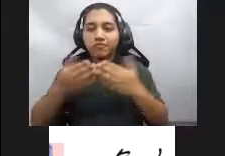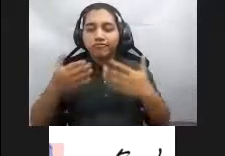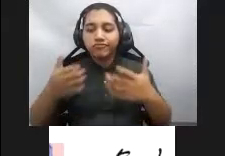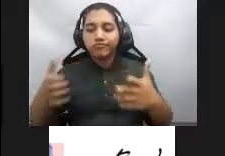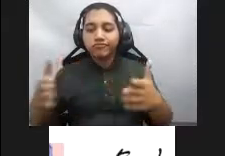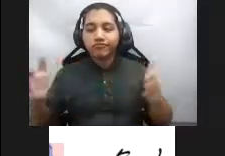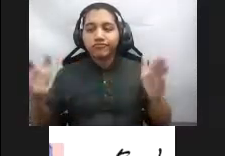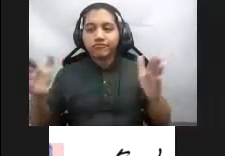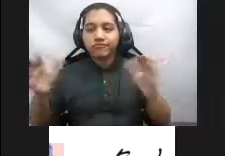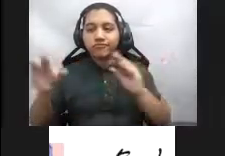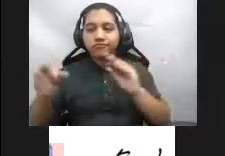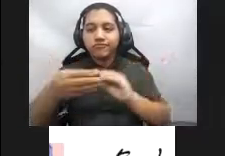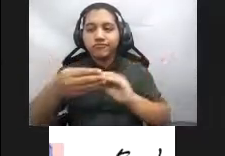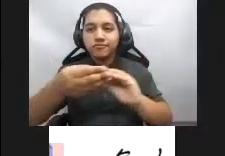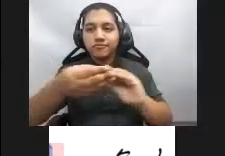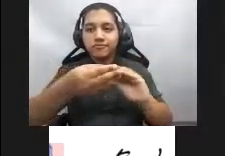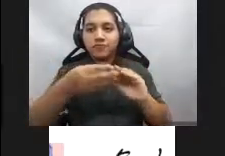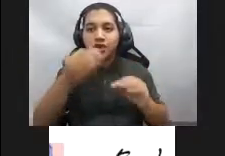1879 y